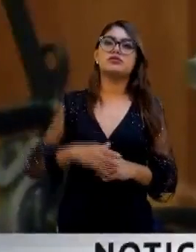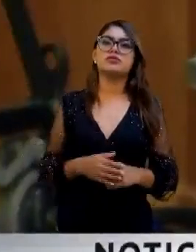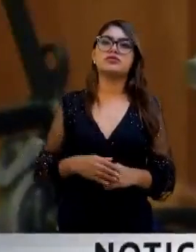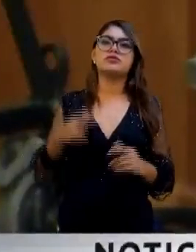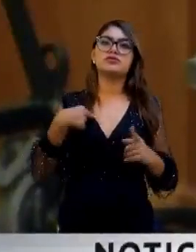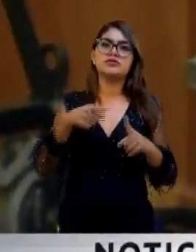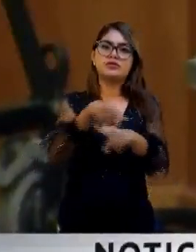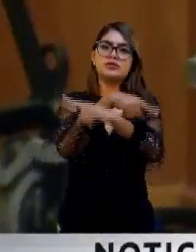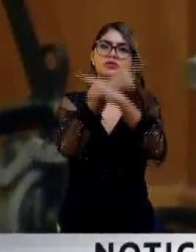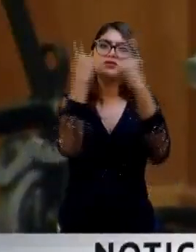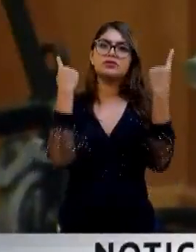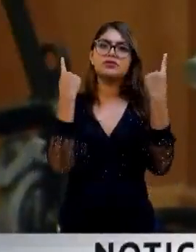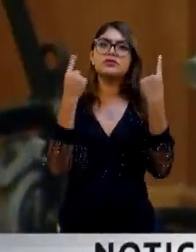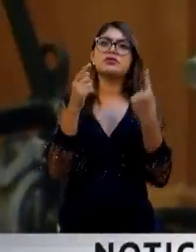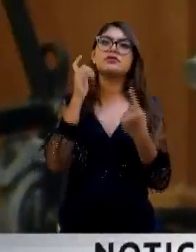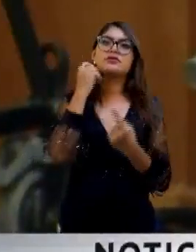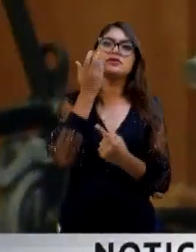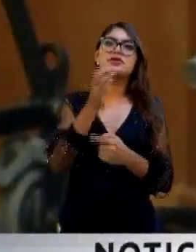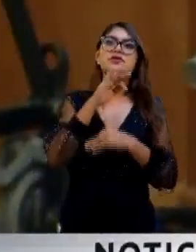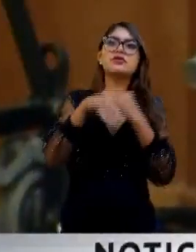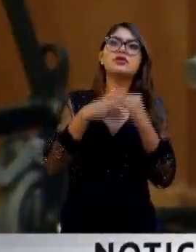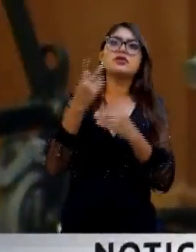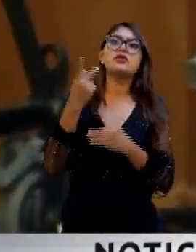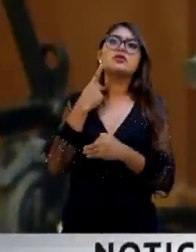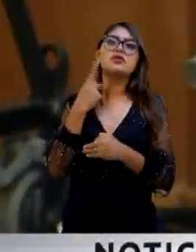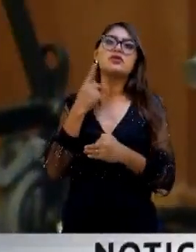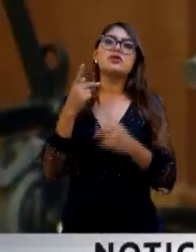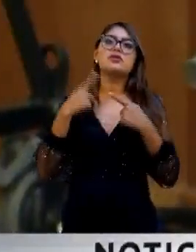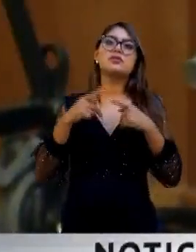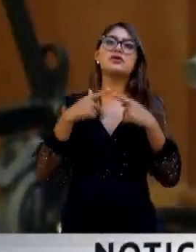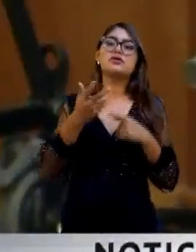la ciudadanización de la política. Esta no